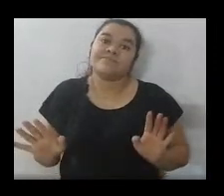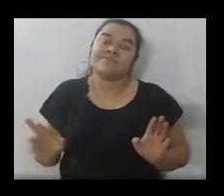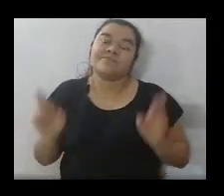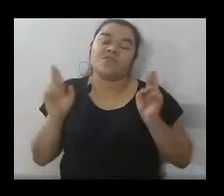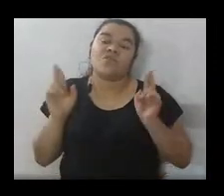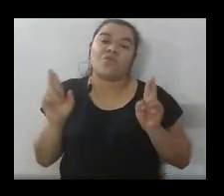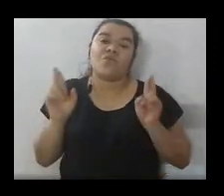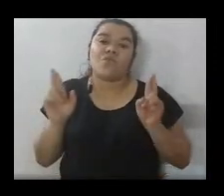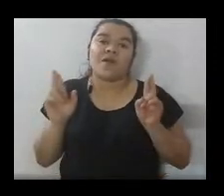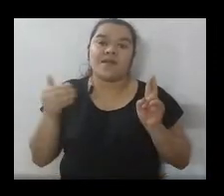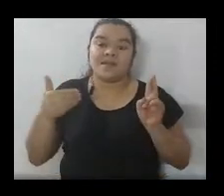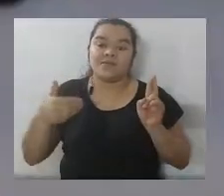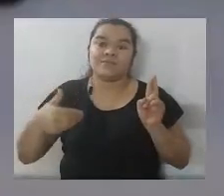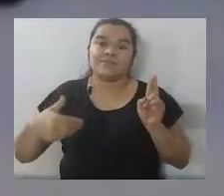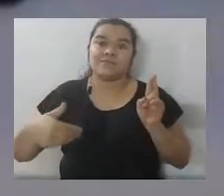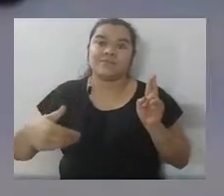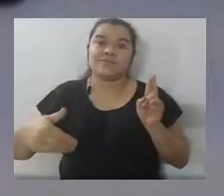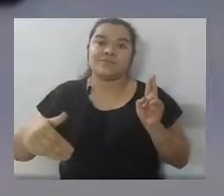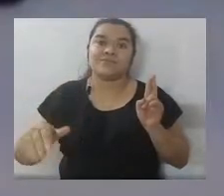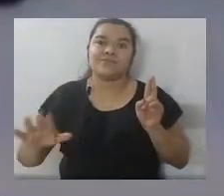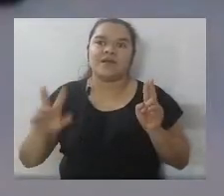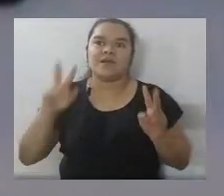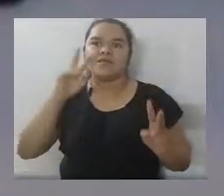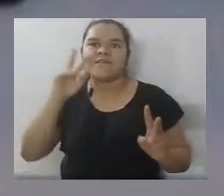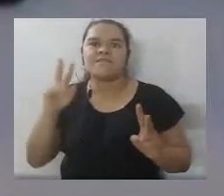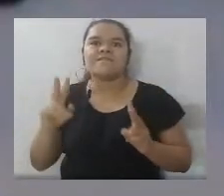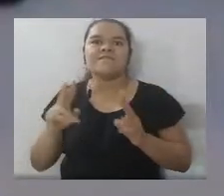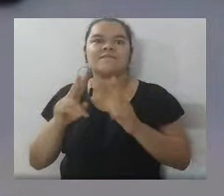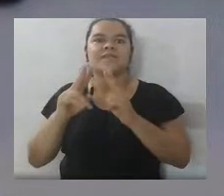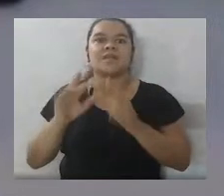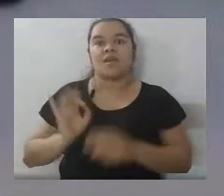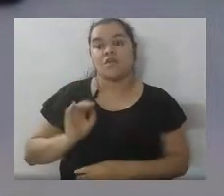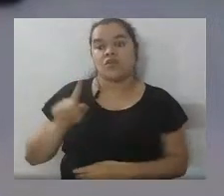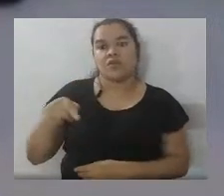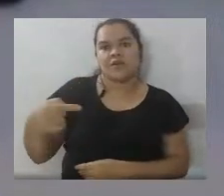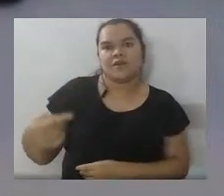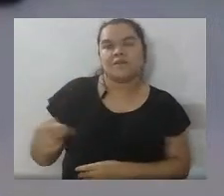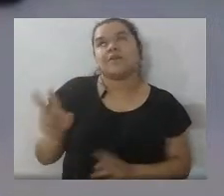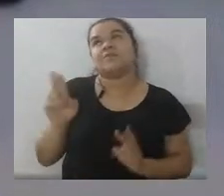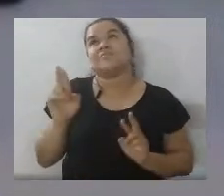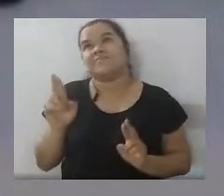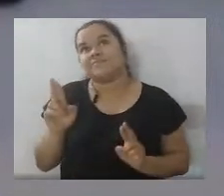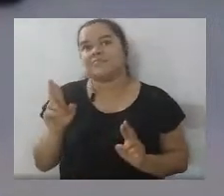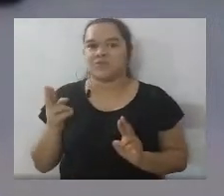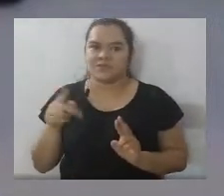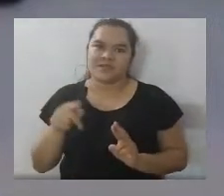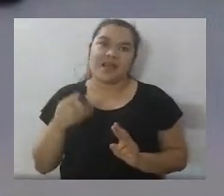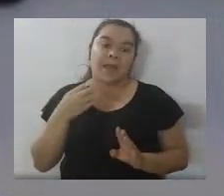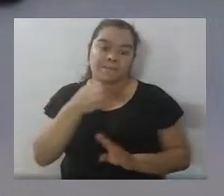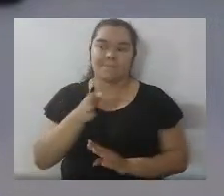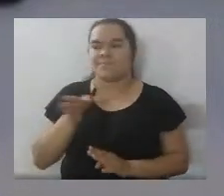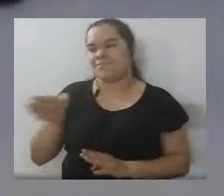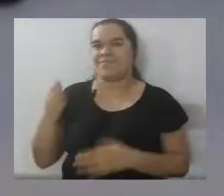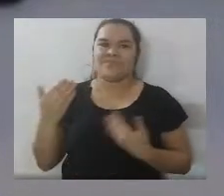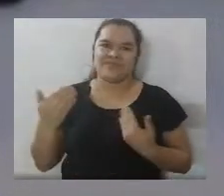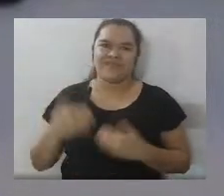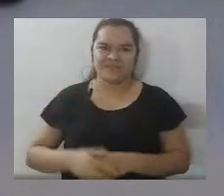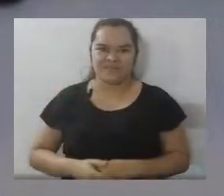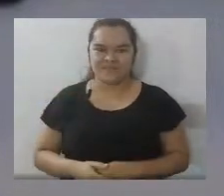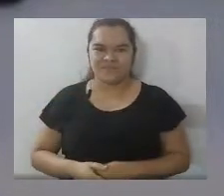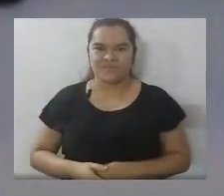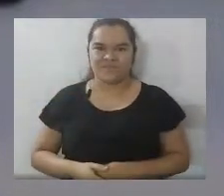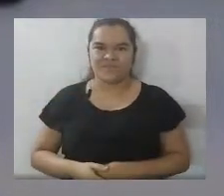podamos regresar de algún modo, al menos el año que viene, a la presencialidad. Bueno, así que les